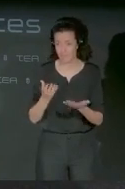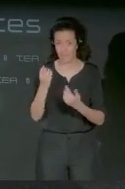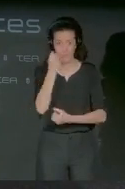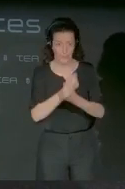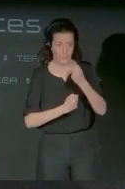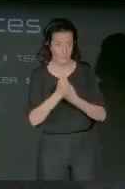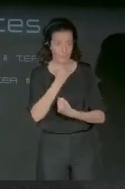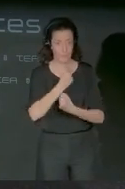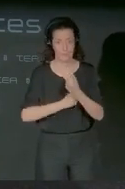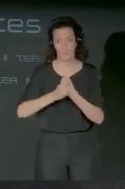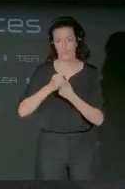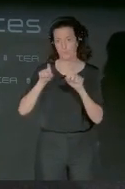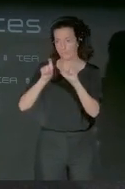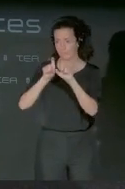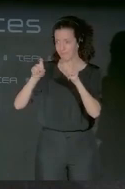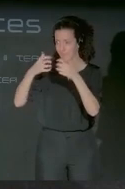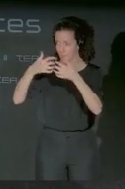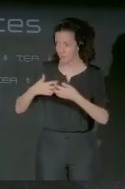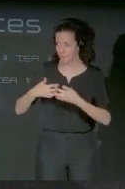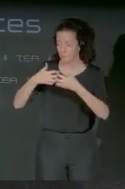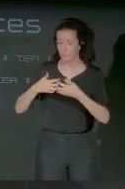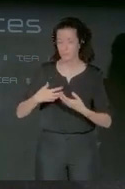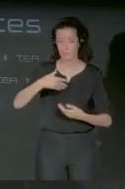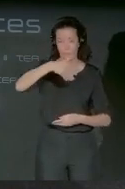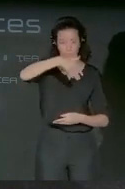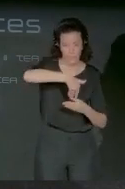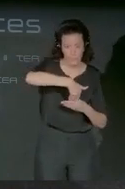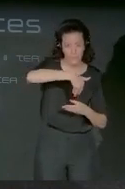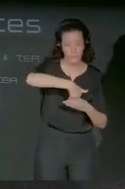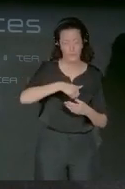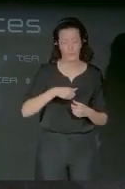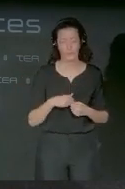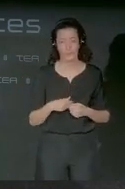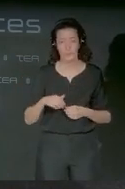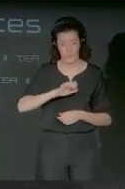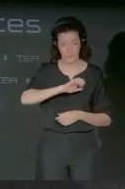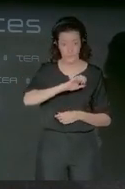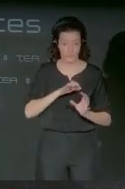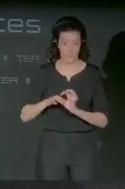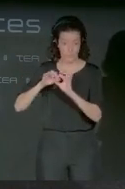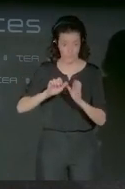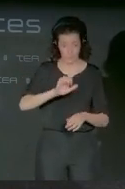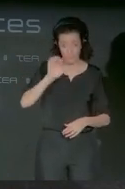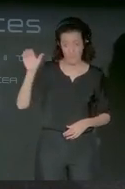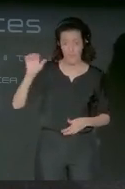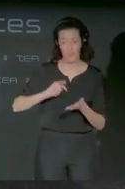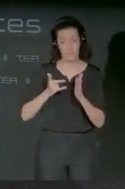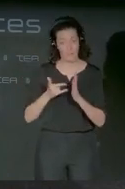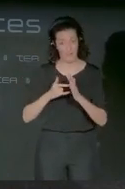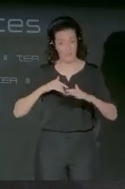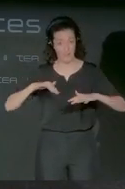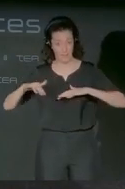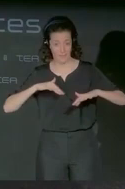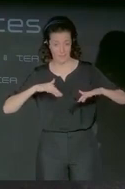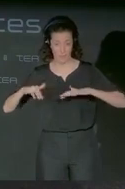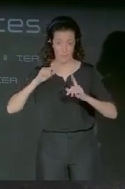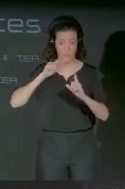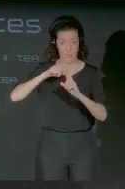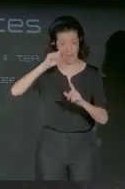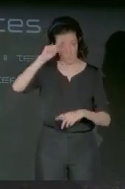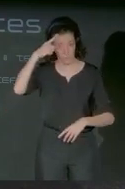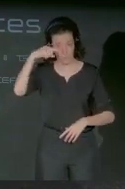más de contenido. Y el plan de acción de la Unión Europea para la Cultura 2023-2026 recoge como una de